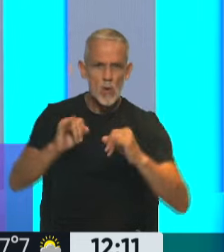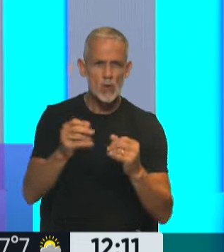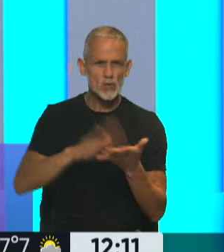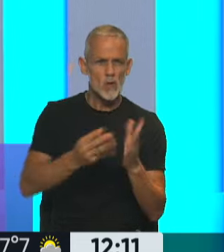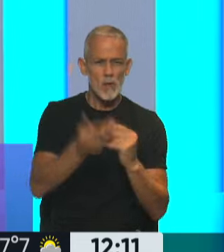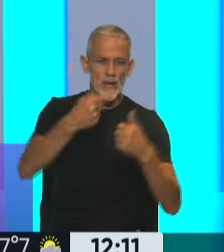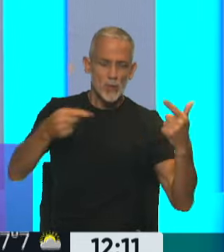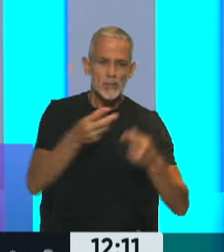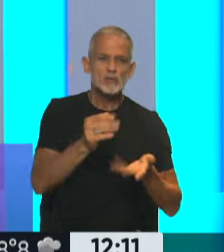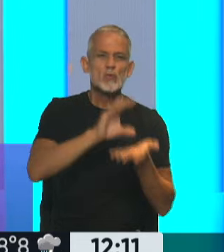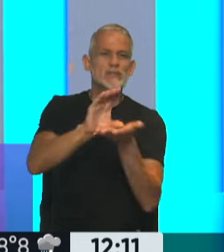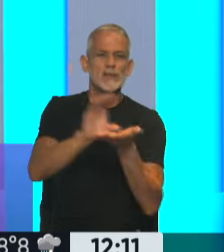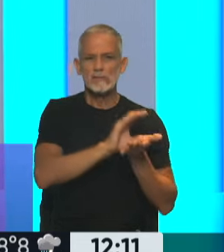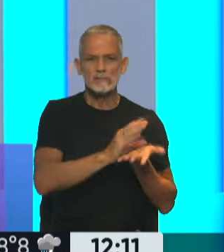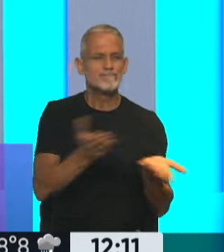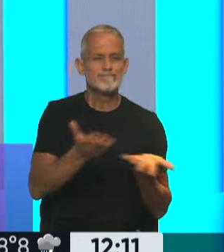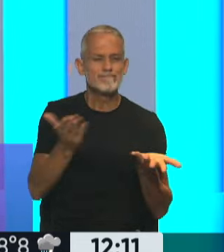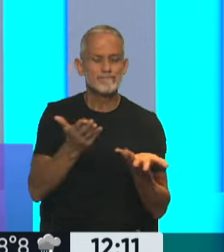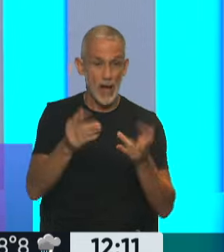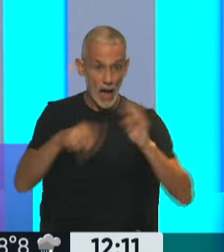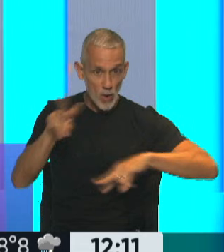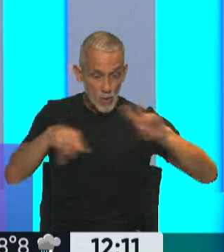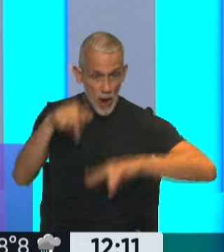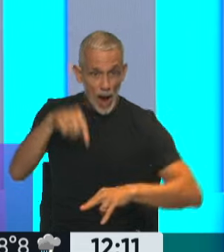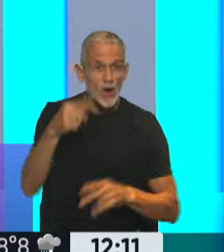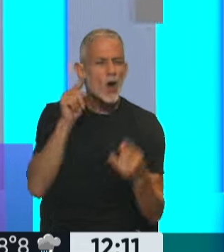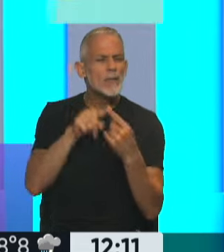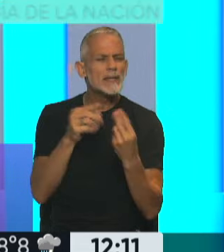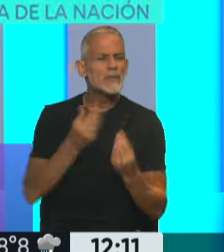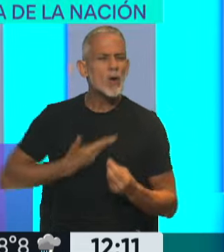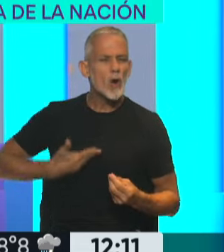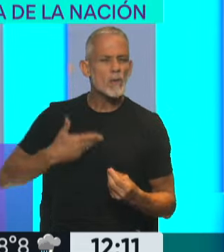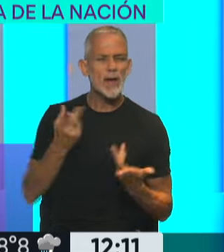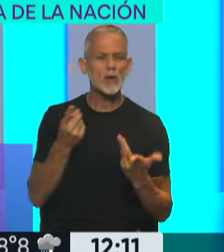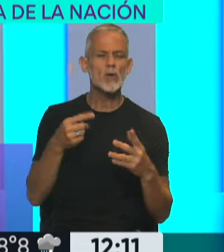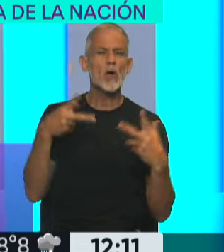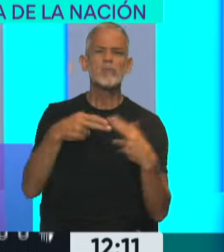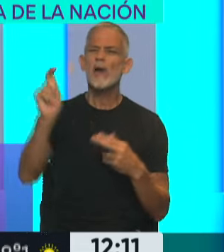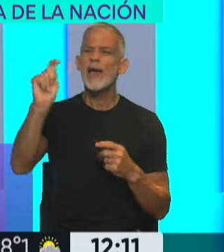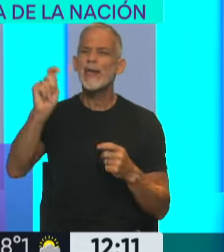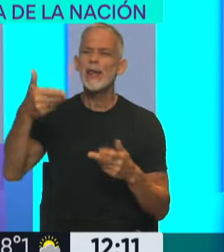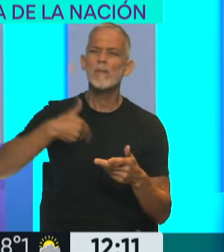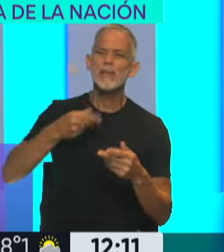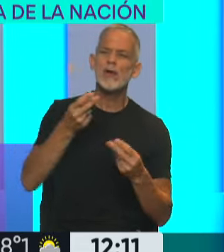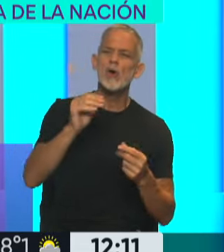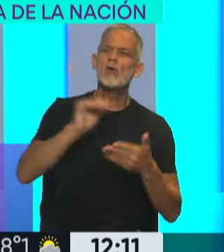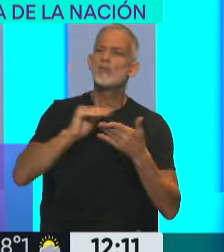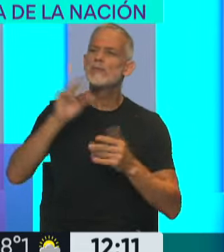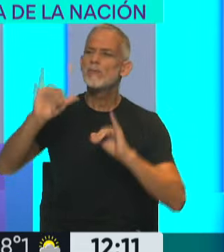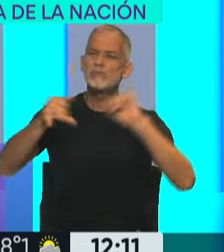ha trascendido que lo que se busca ahora es delimitar quiénes son los